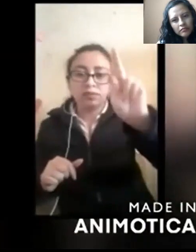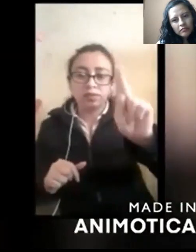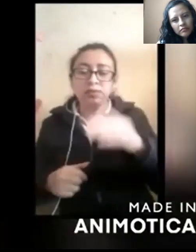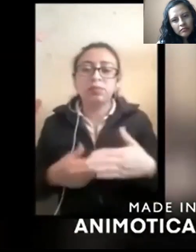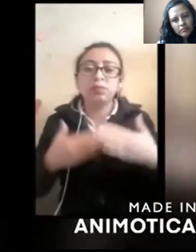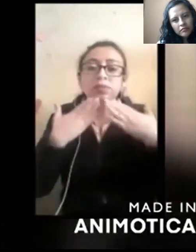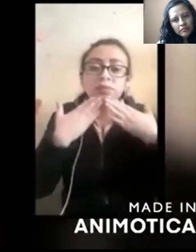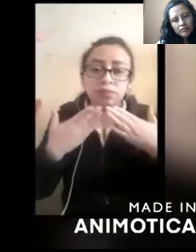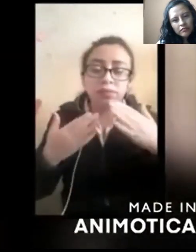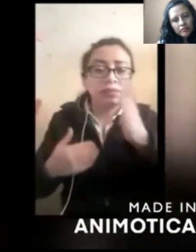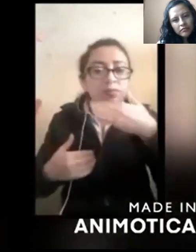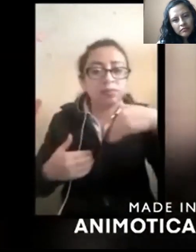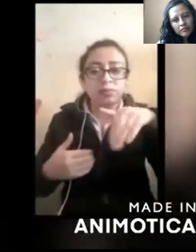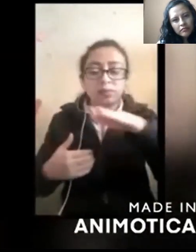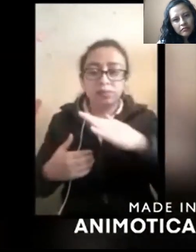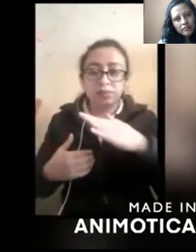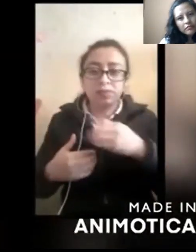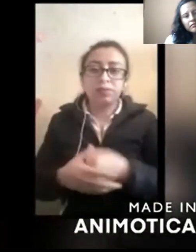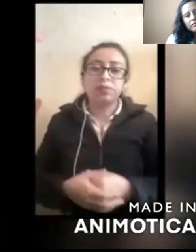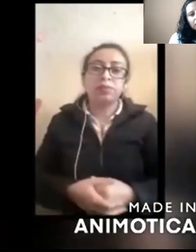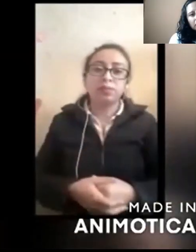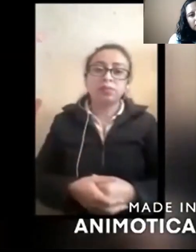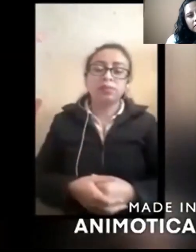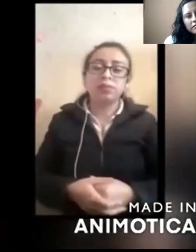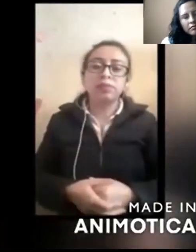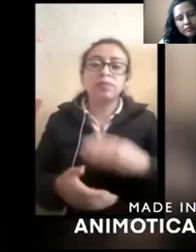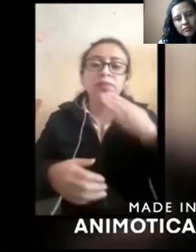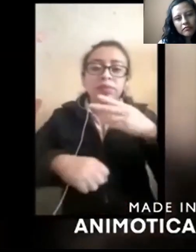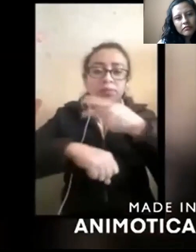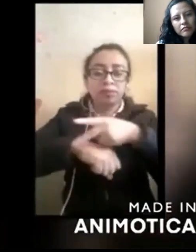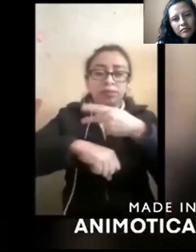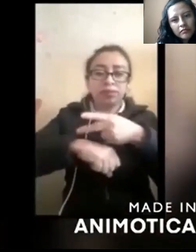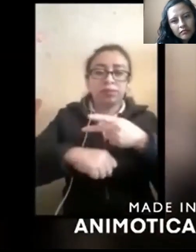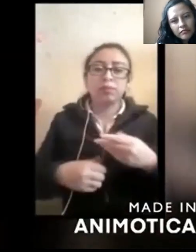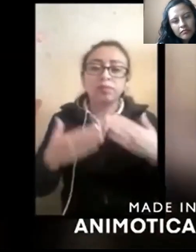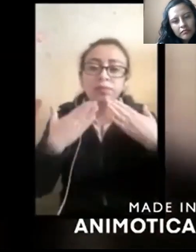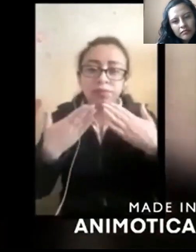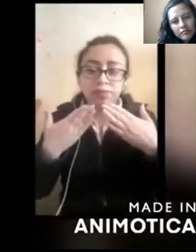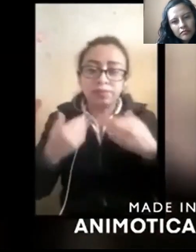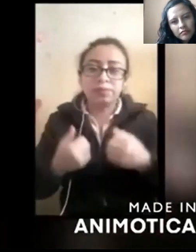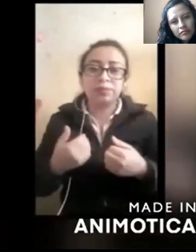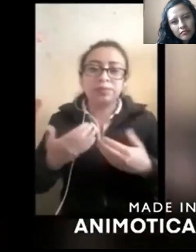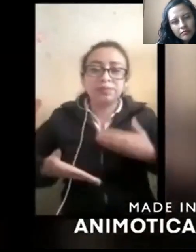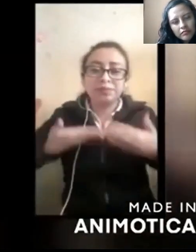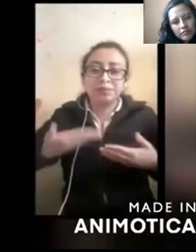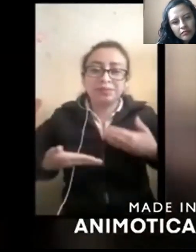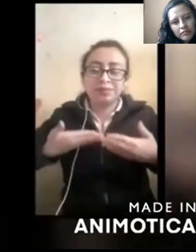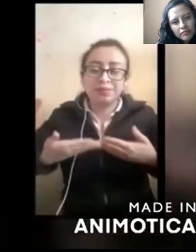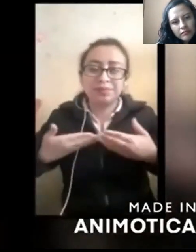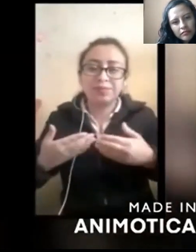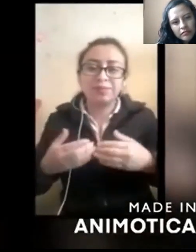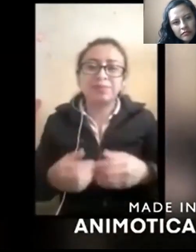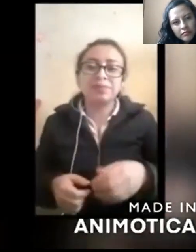y gracias por todo, señor, solamente mi palabra. Muy buenas tardes, pues estamos muy felices